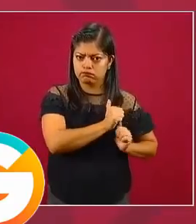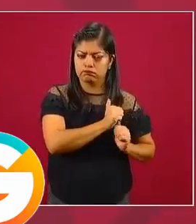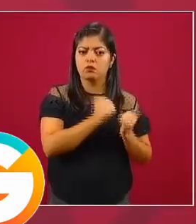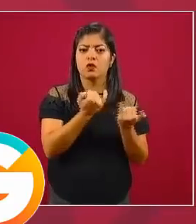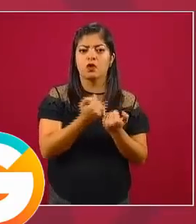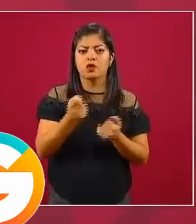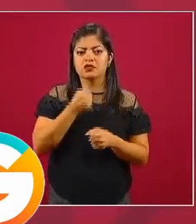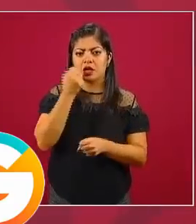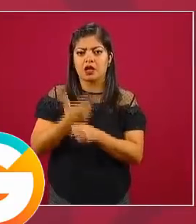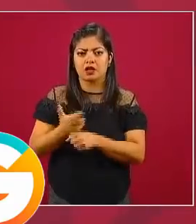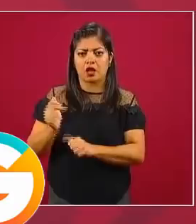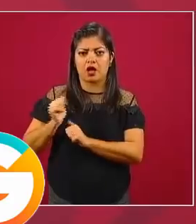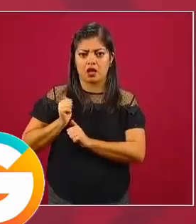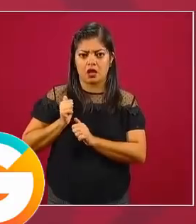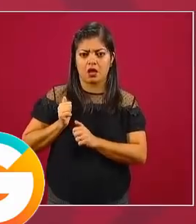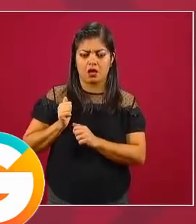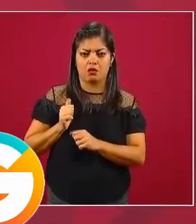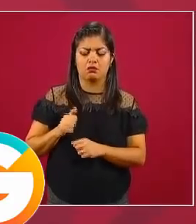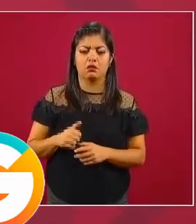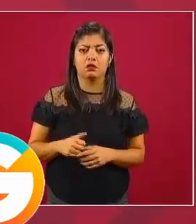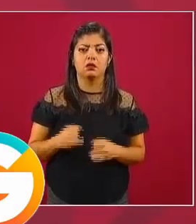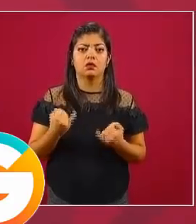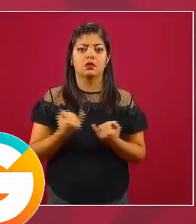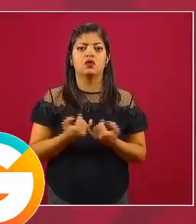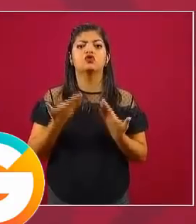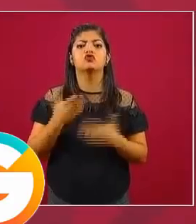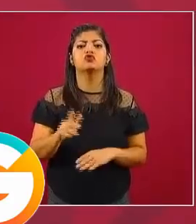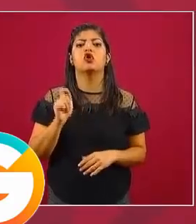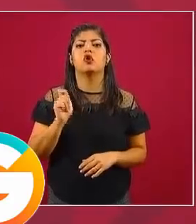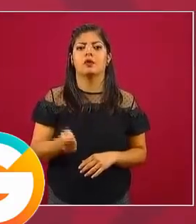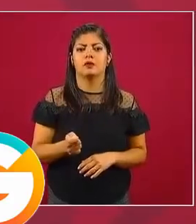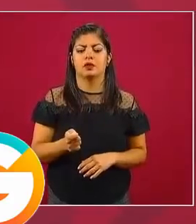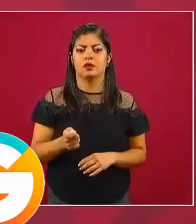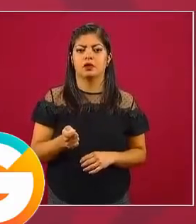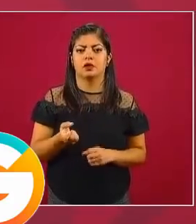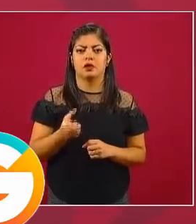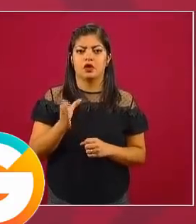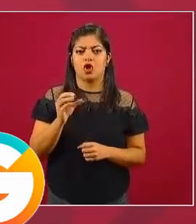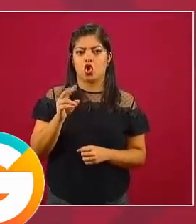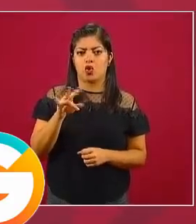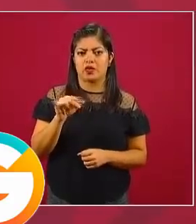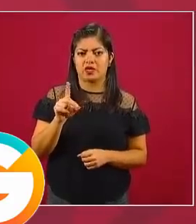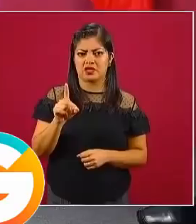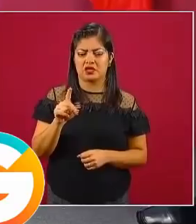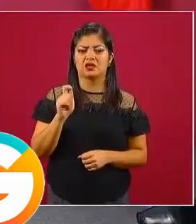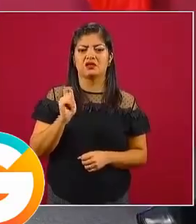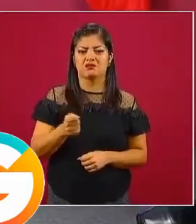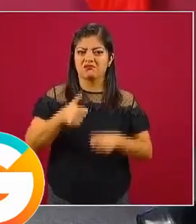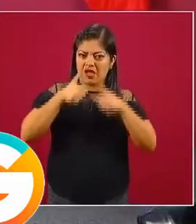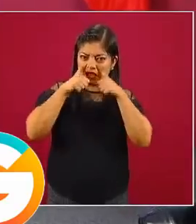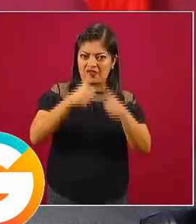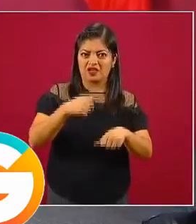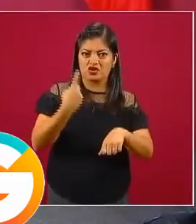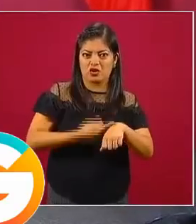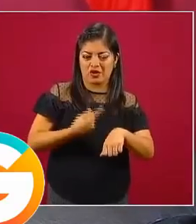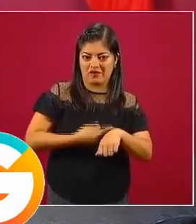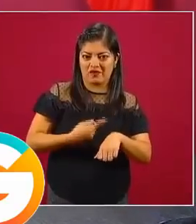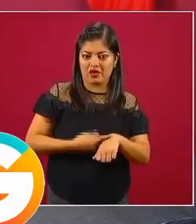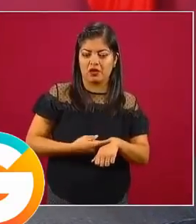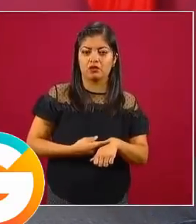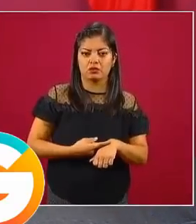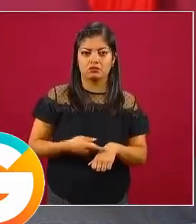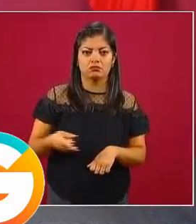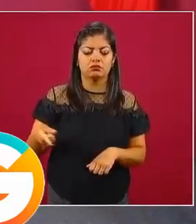Defensa, en el combate al COVID, sobre todo en atención a los enfermos.